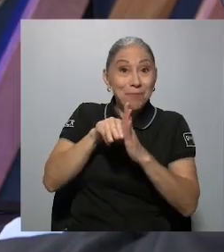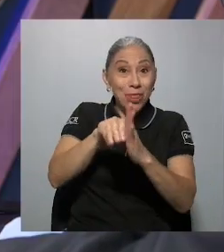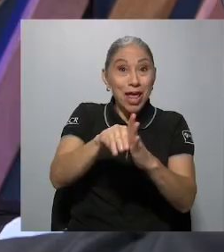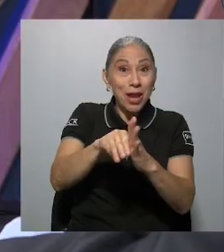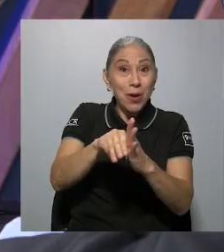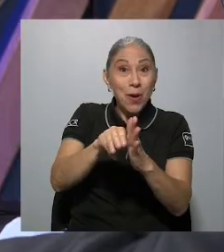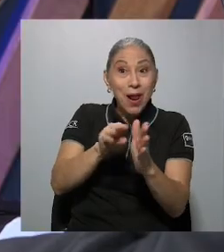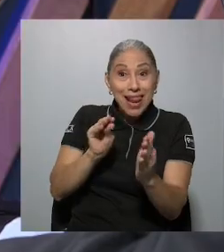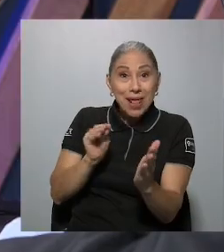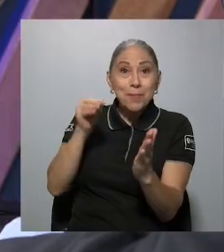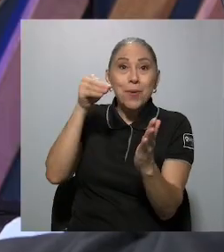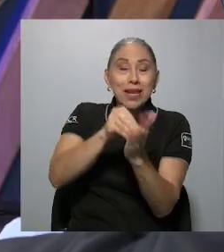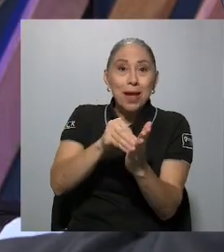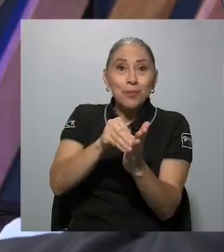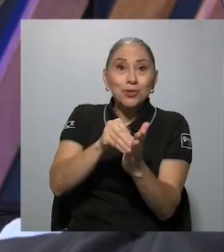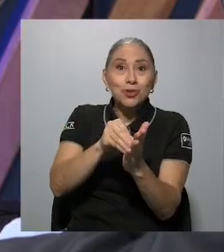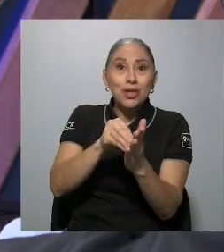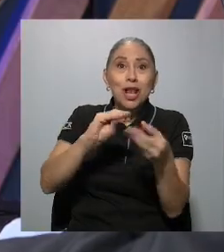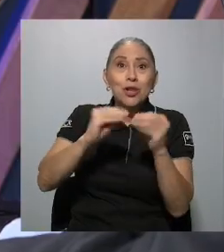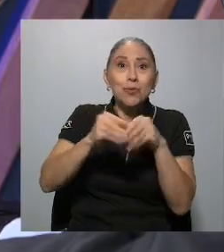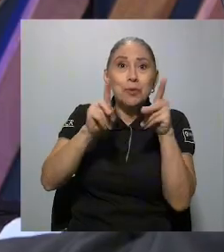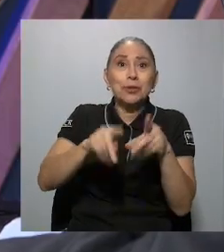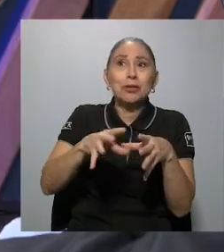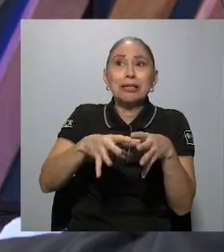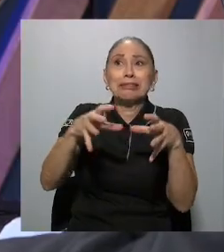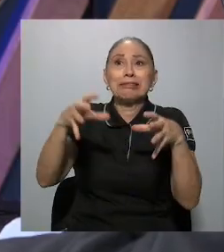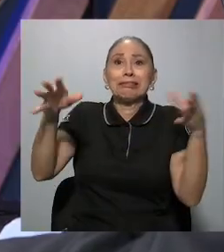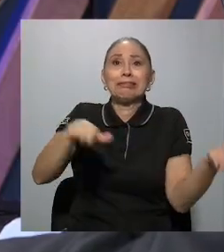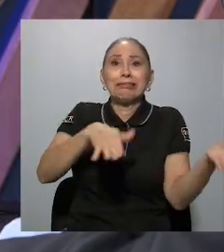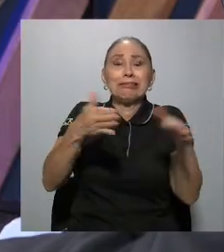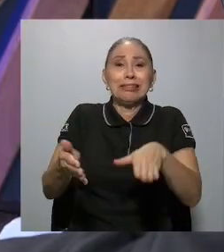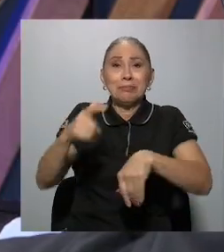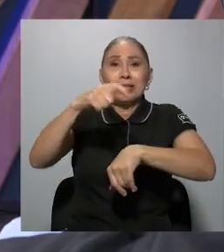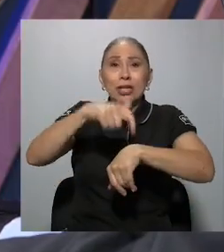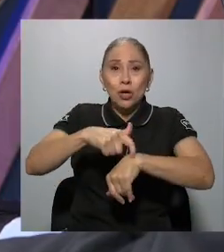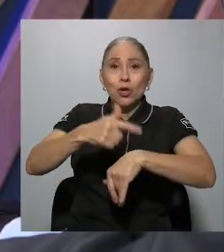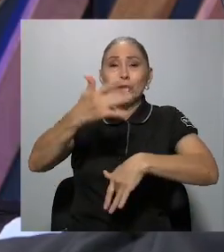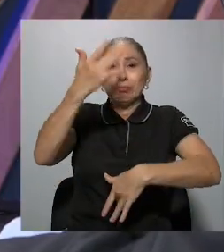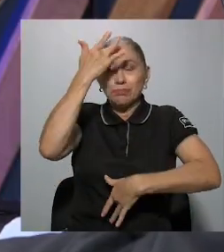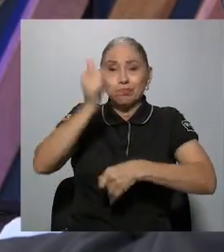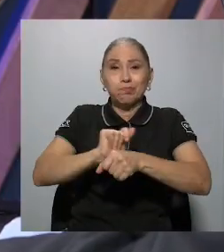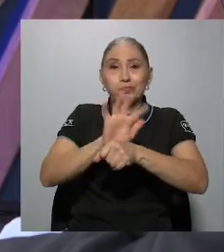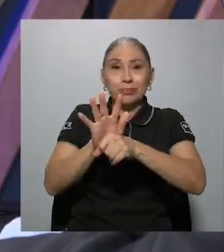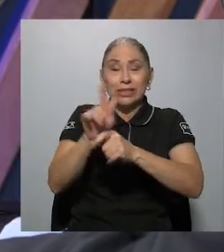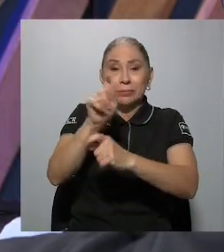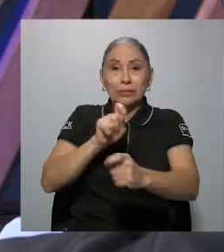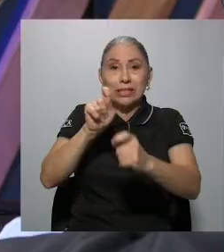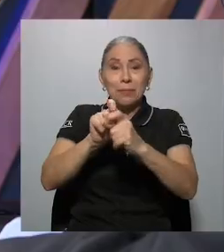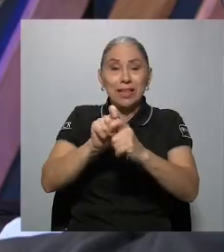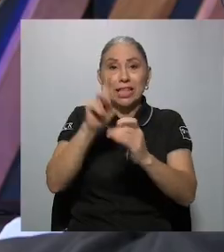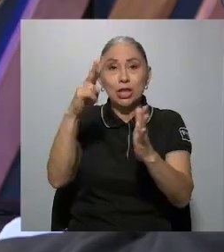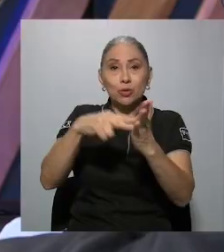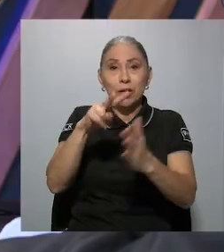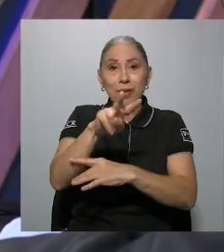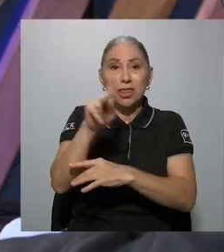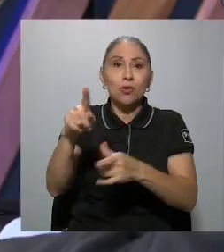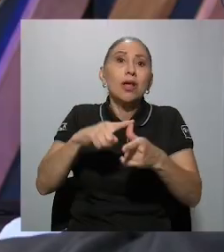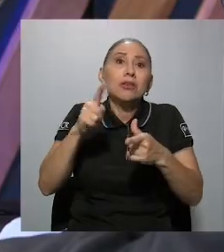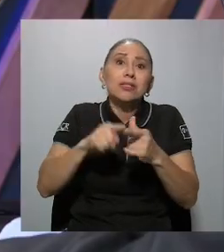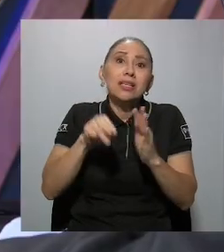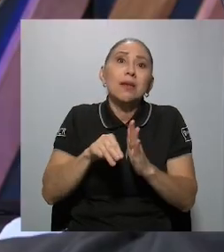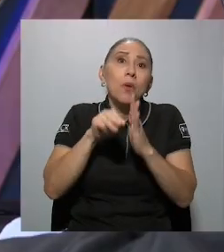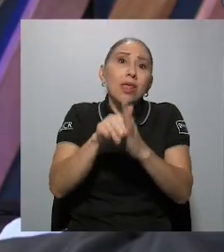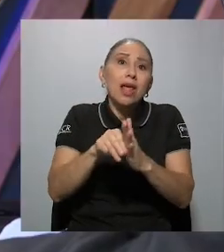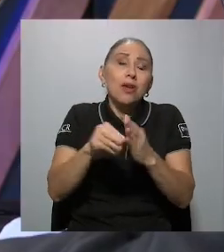modelo ese aumento tan terrible que tuvimos en el periodo pandémico, particularmente en el 2021, de